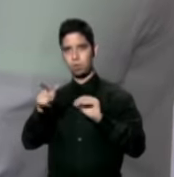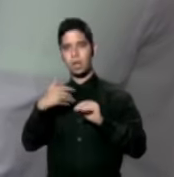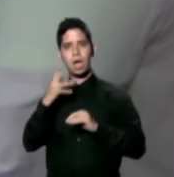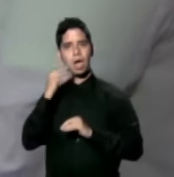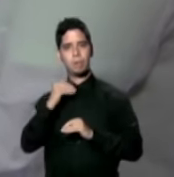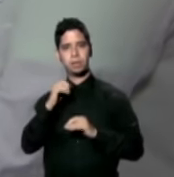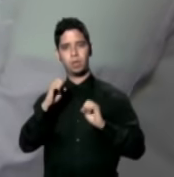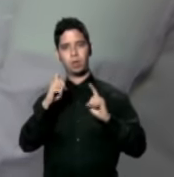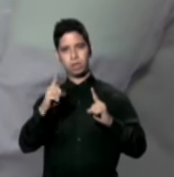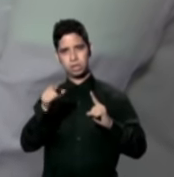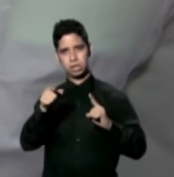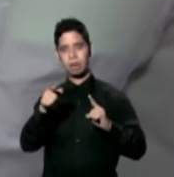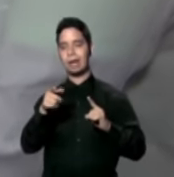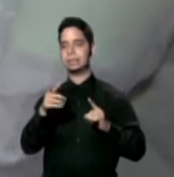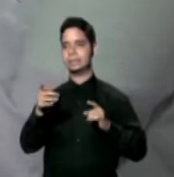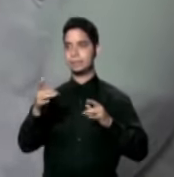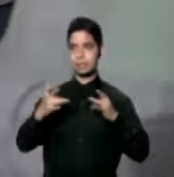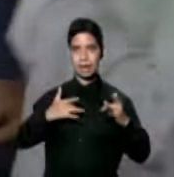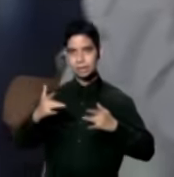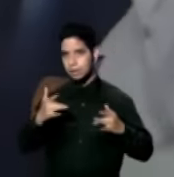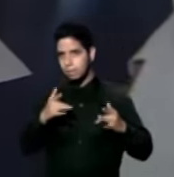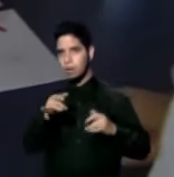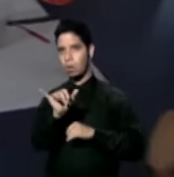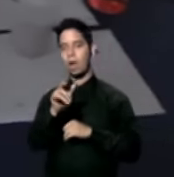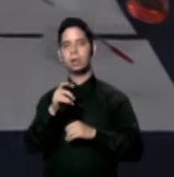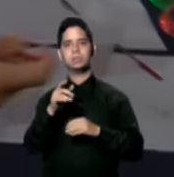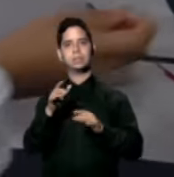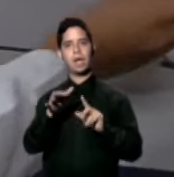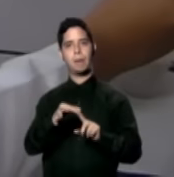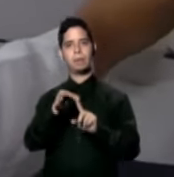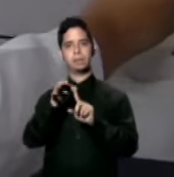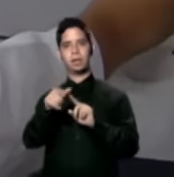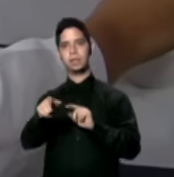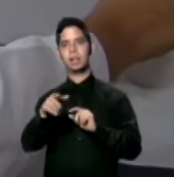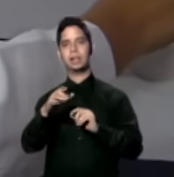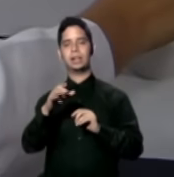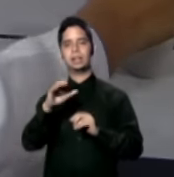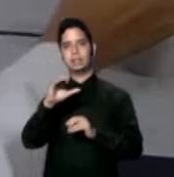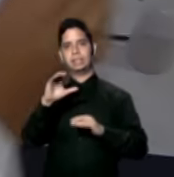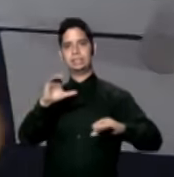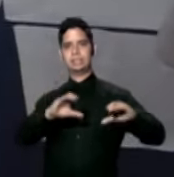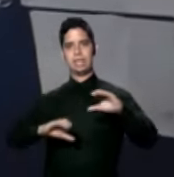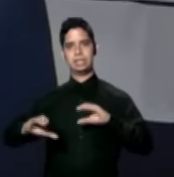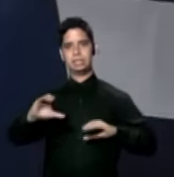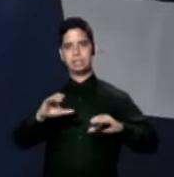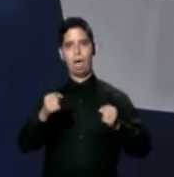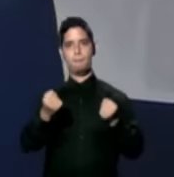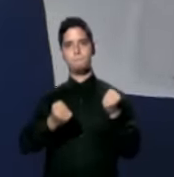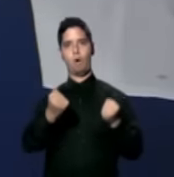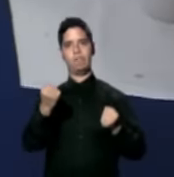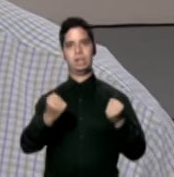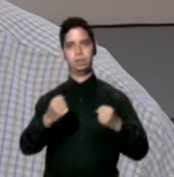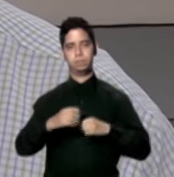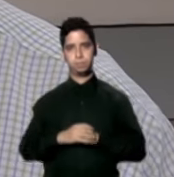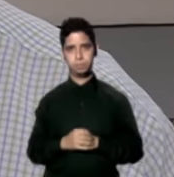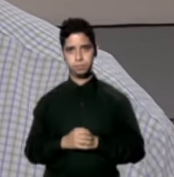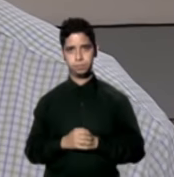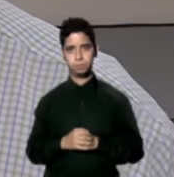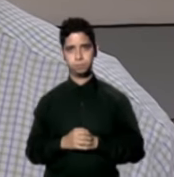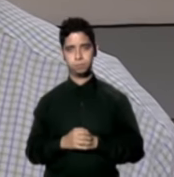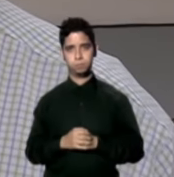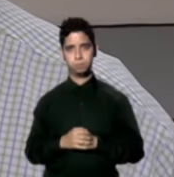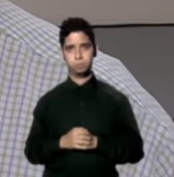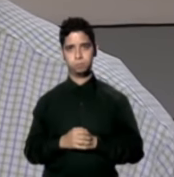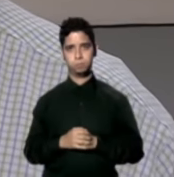experiencia educativa, interactiva y única a través del Ciencia Móvil. Lo que pasa es que en las pruebas puertorriqueñas,